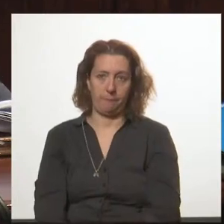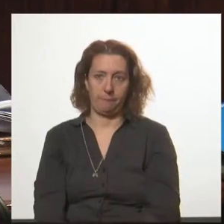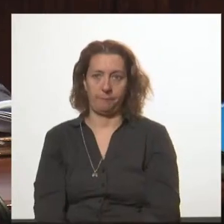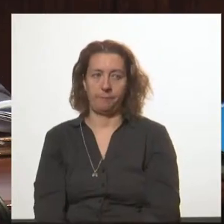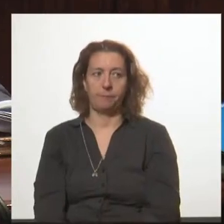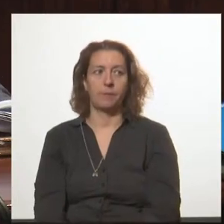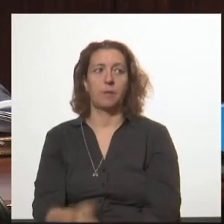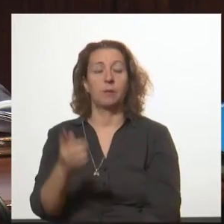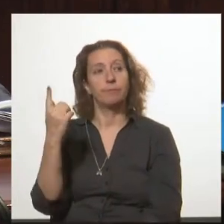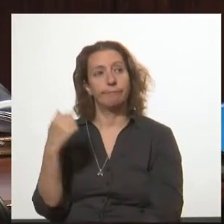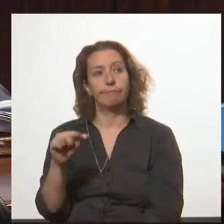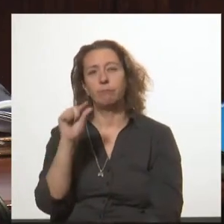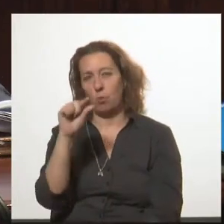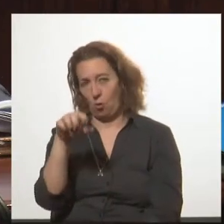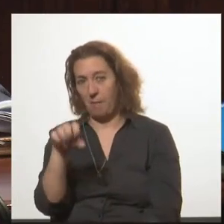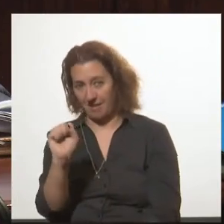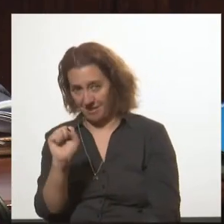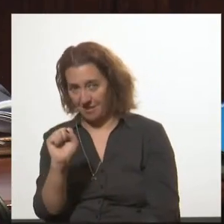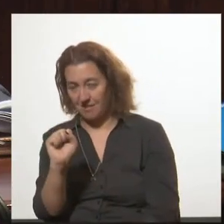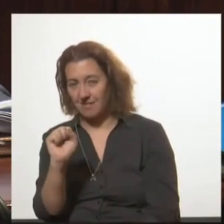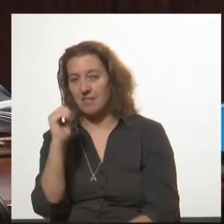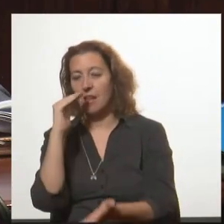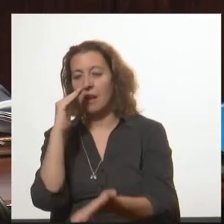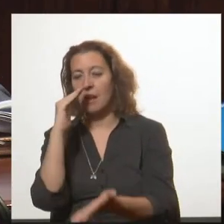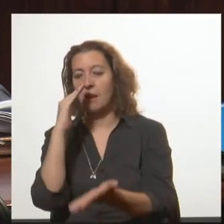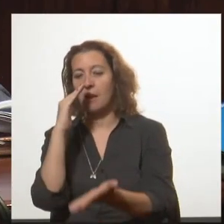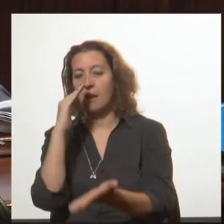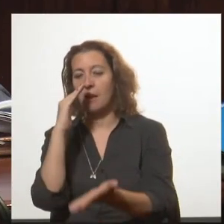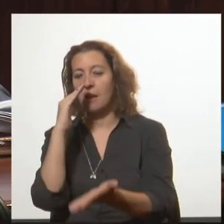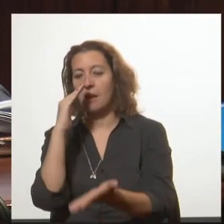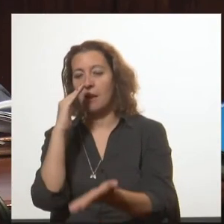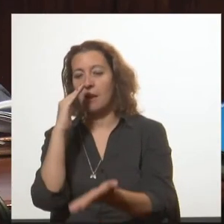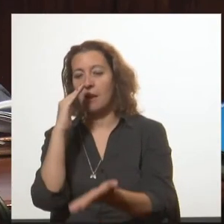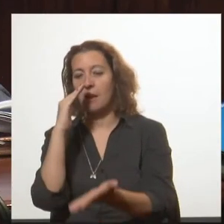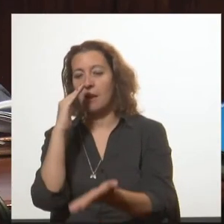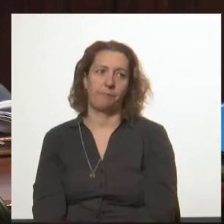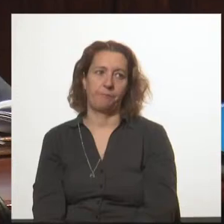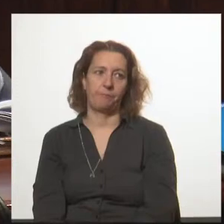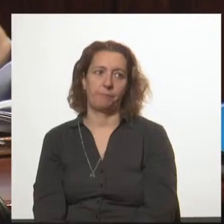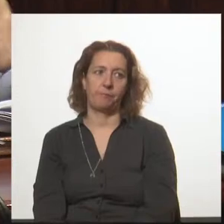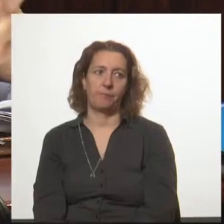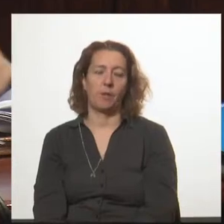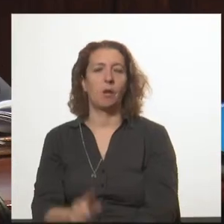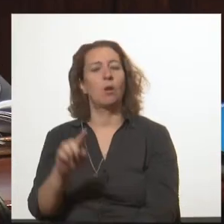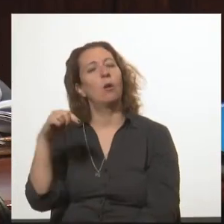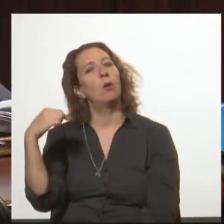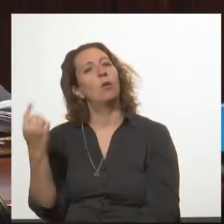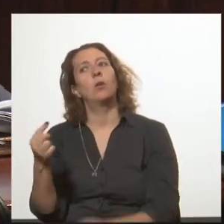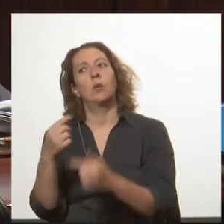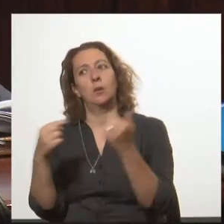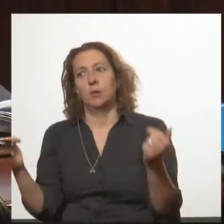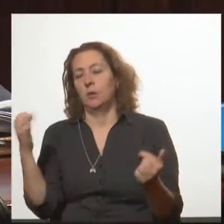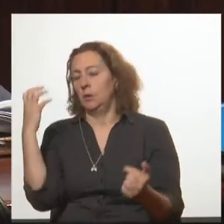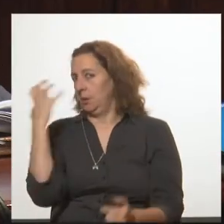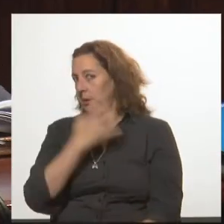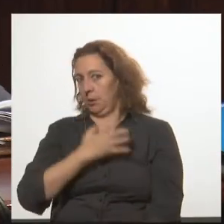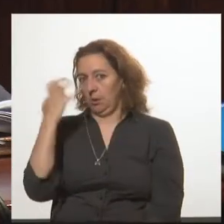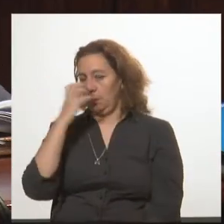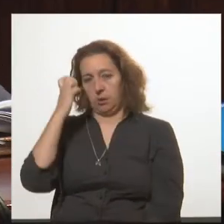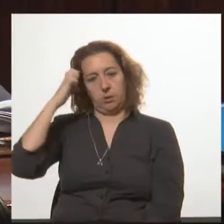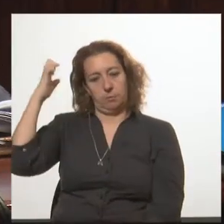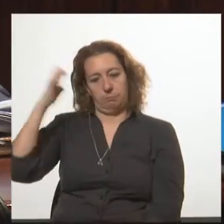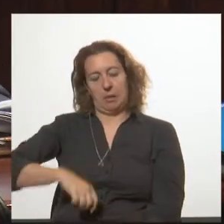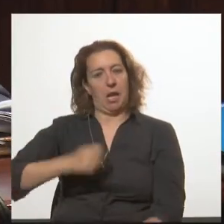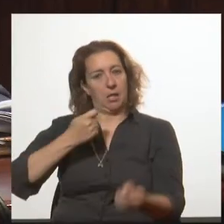pero fue poco más de la mitad de lo que realidad como la perla de este vergonzoso plan de negocios